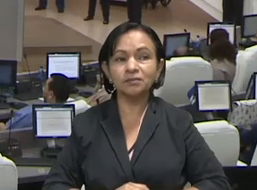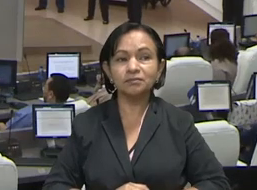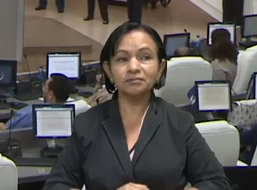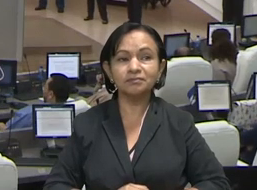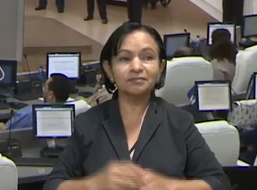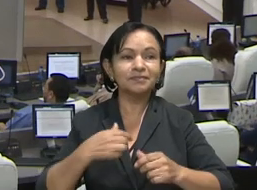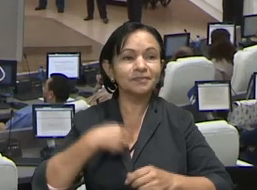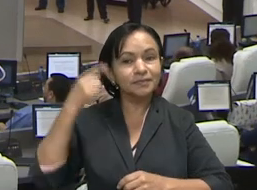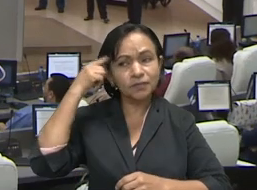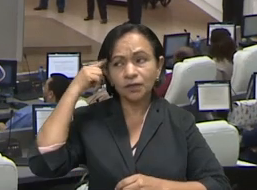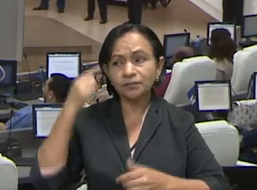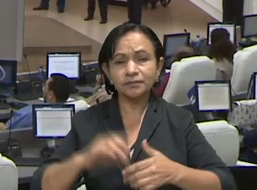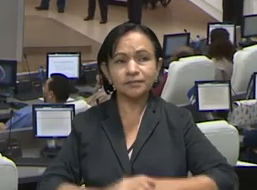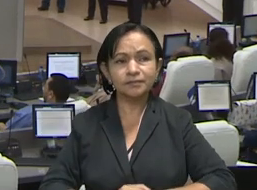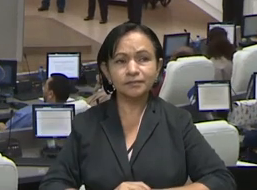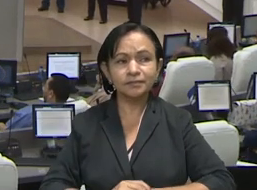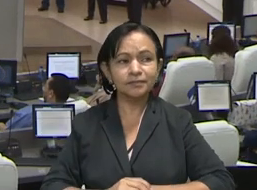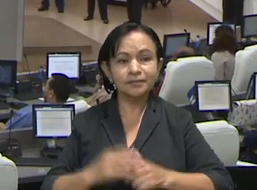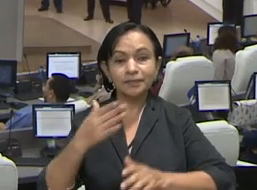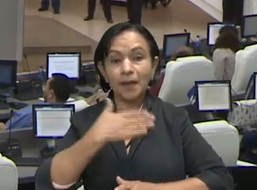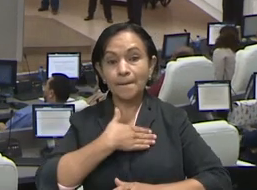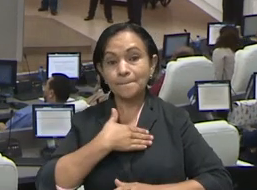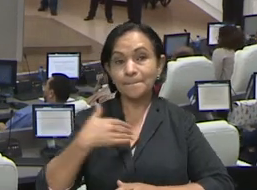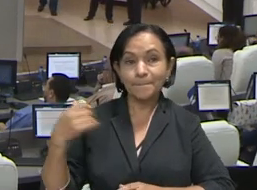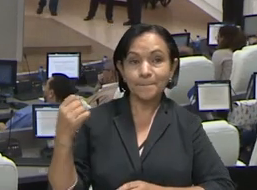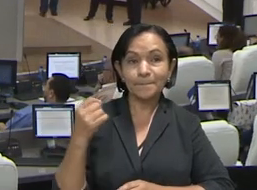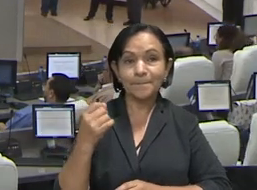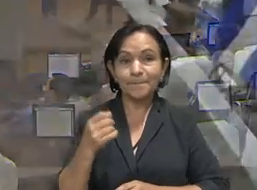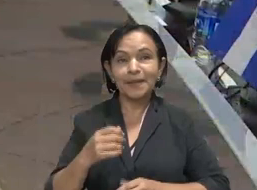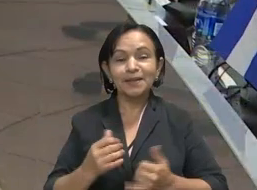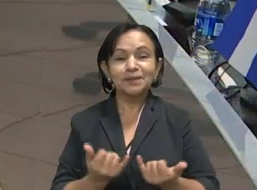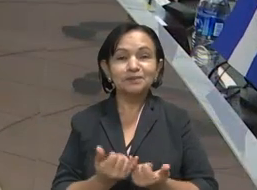Creo que este es el mejor momento